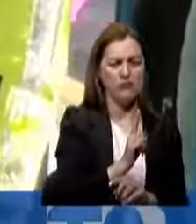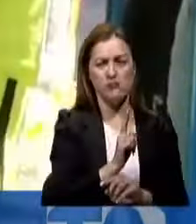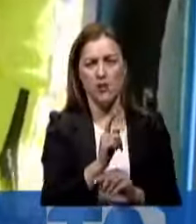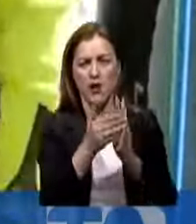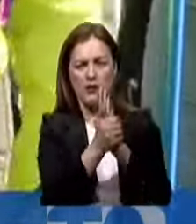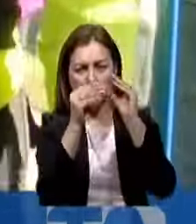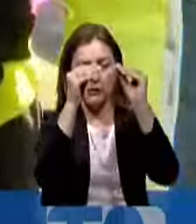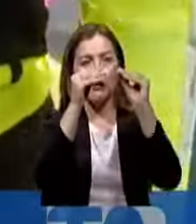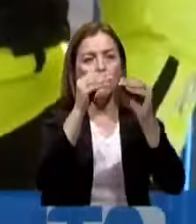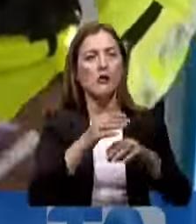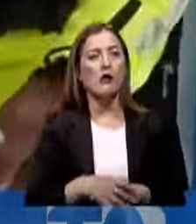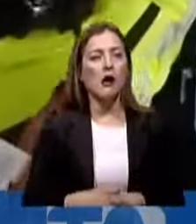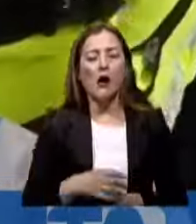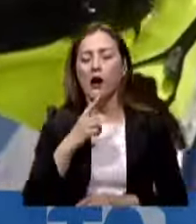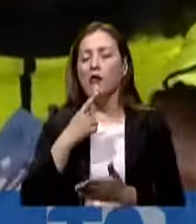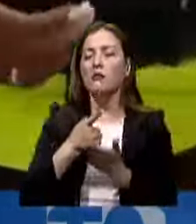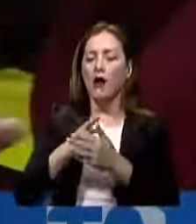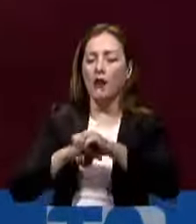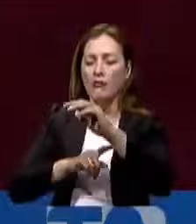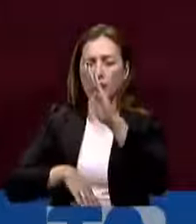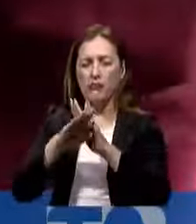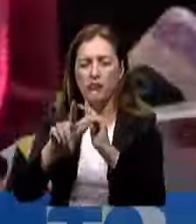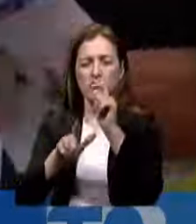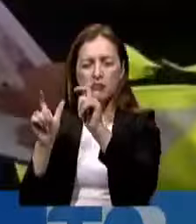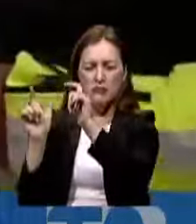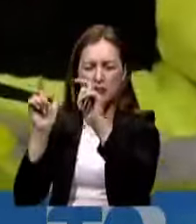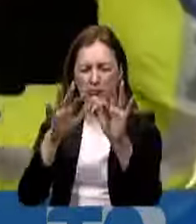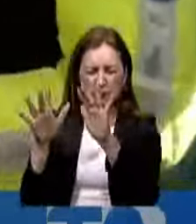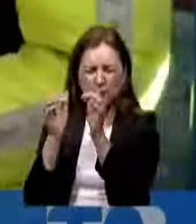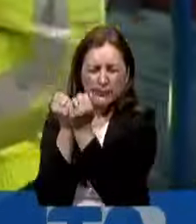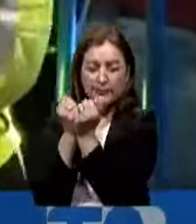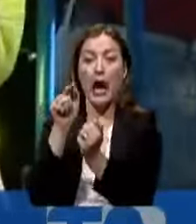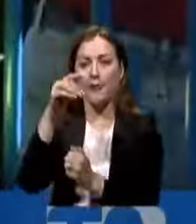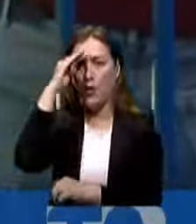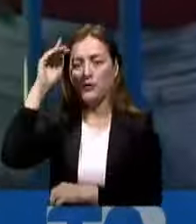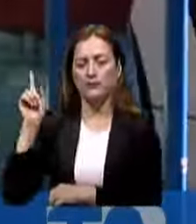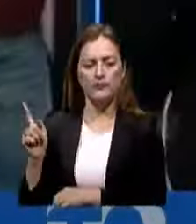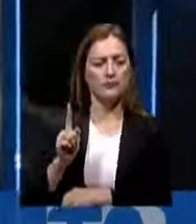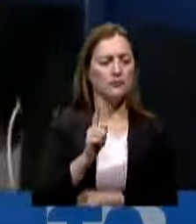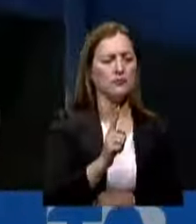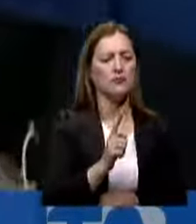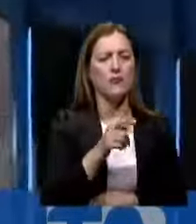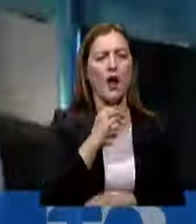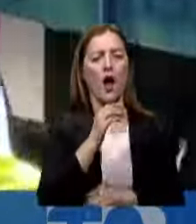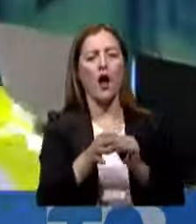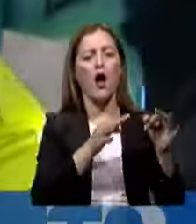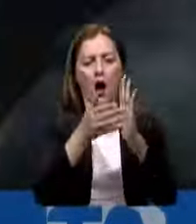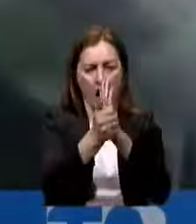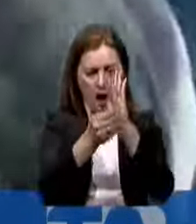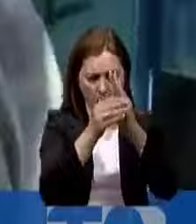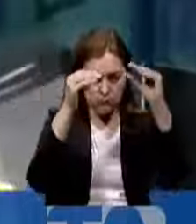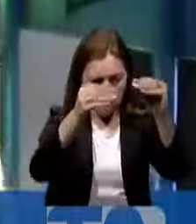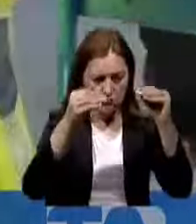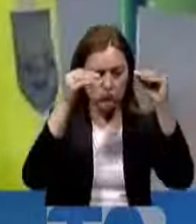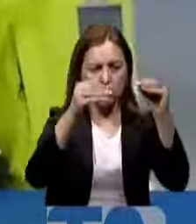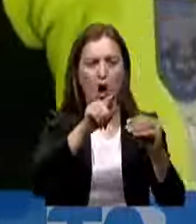transporte. Efectivamente, principalmente en las horas de mayor afluencia de público, el personal policial ingresará y realizará estas charlas y dará el